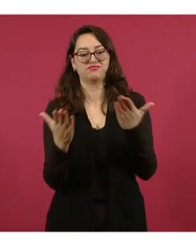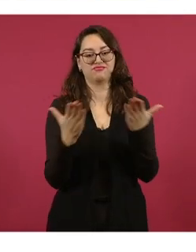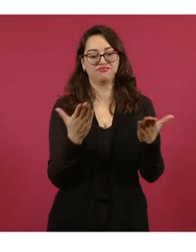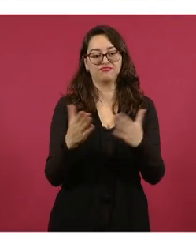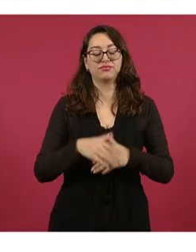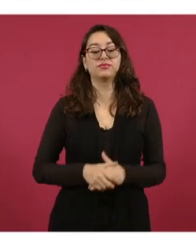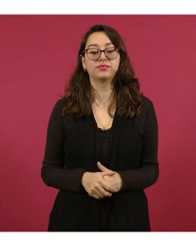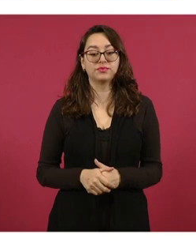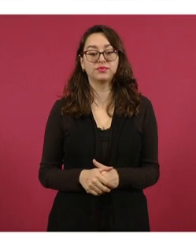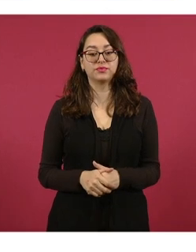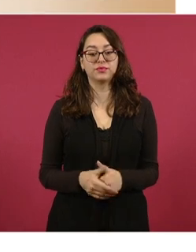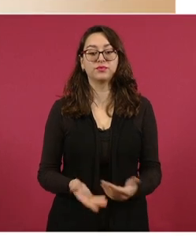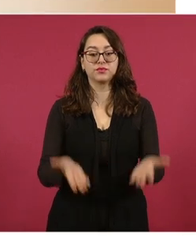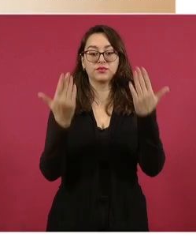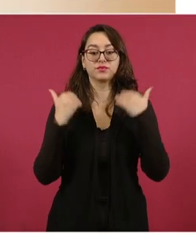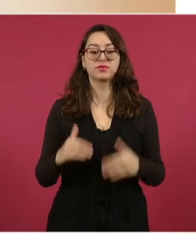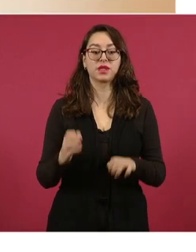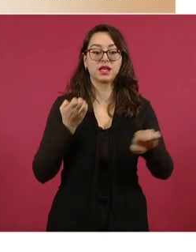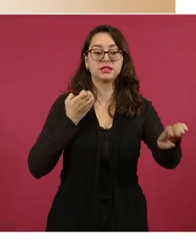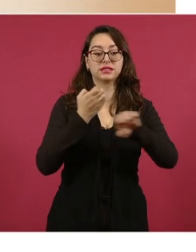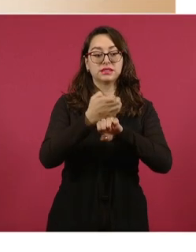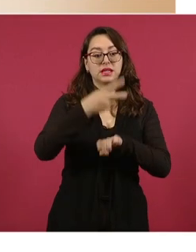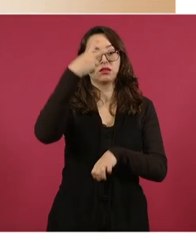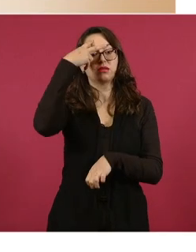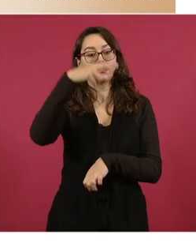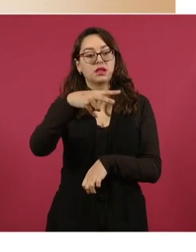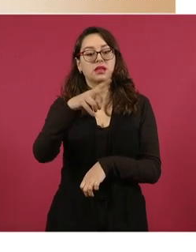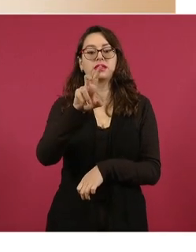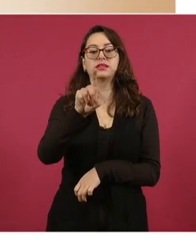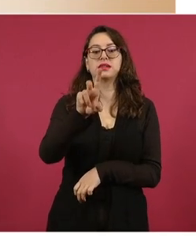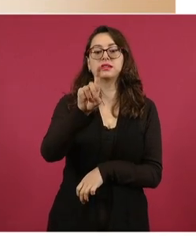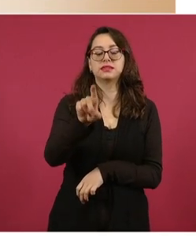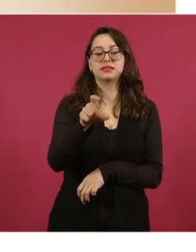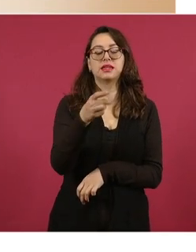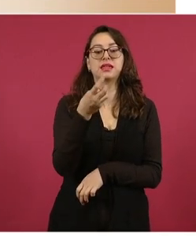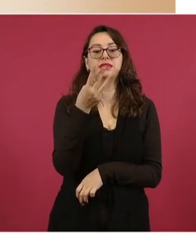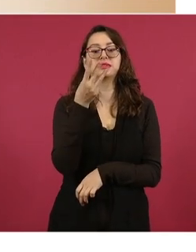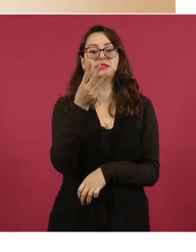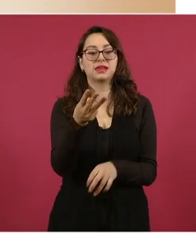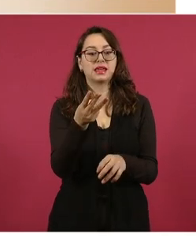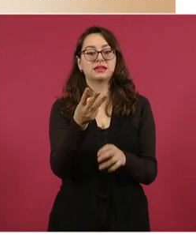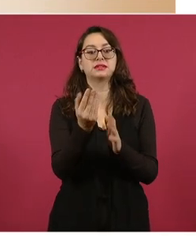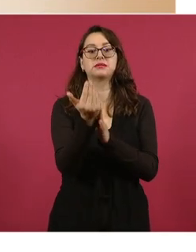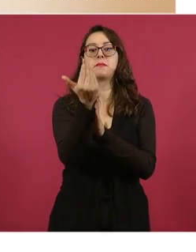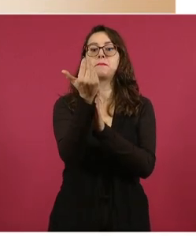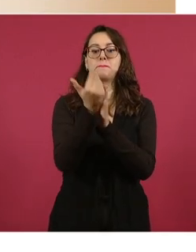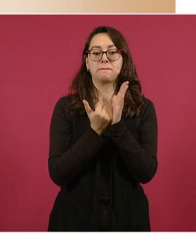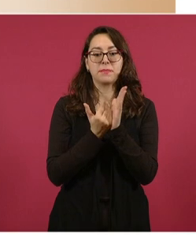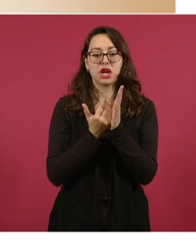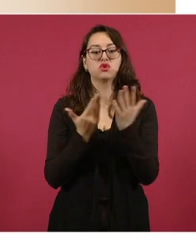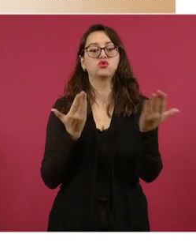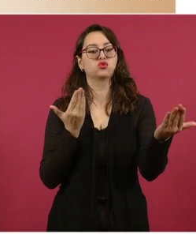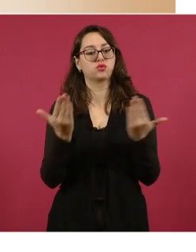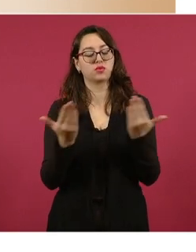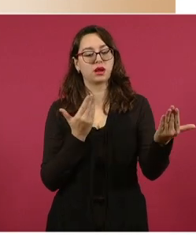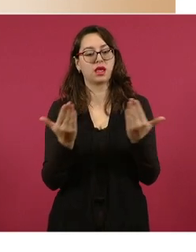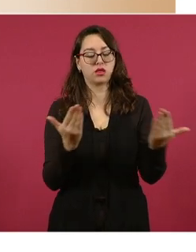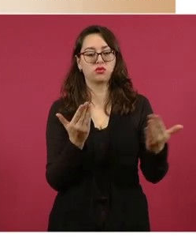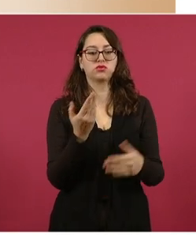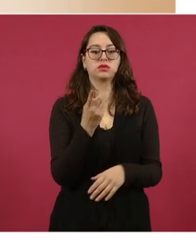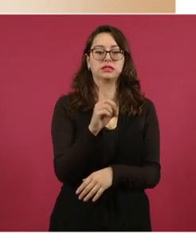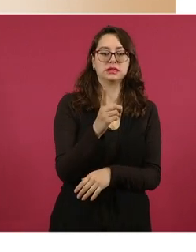También en el Estado de México hubo treinta y tres delitos menos con respecto a noviembre.